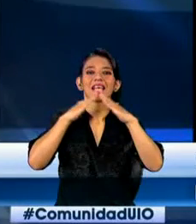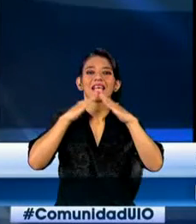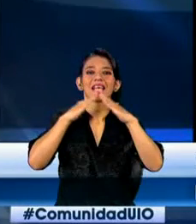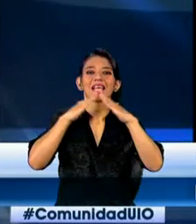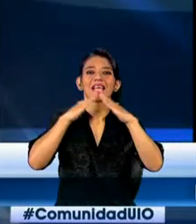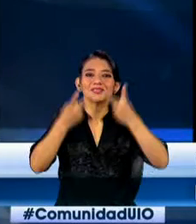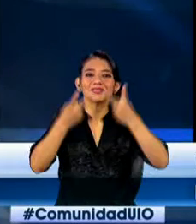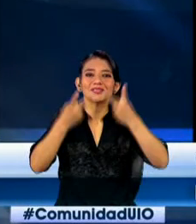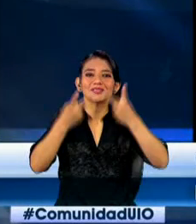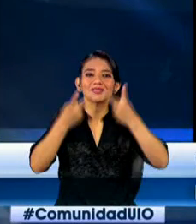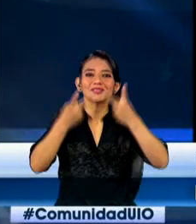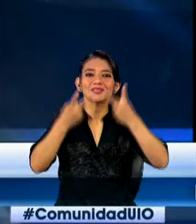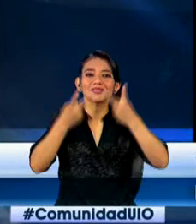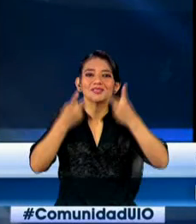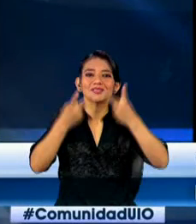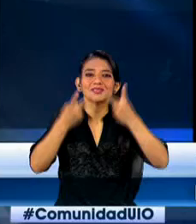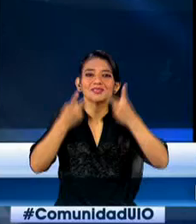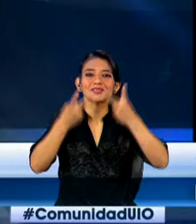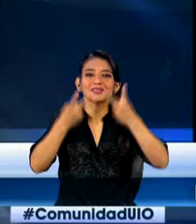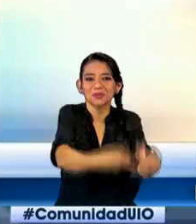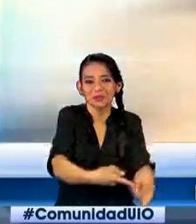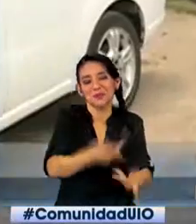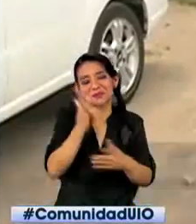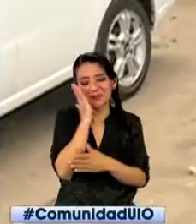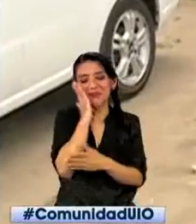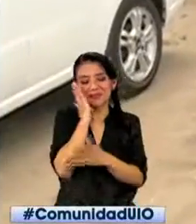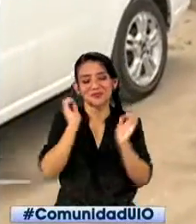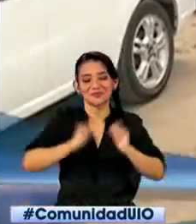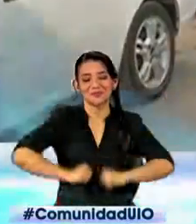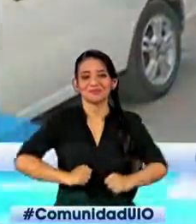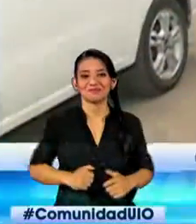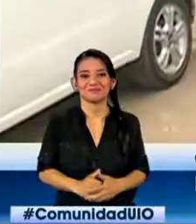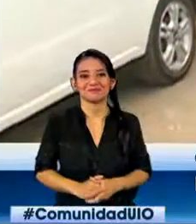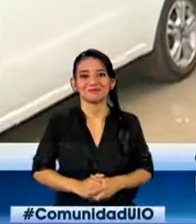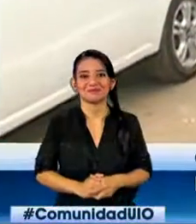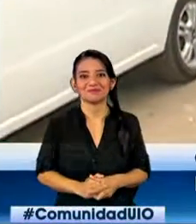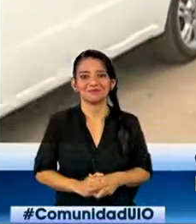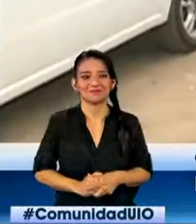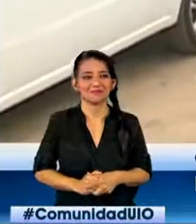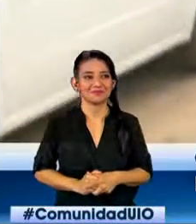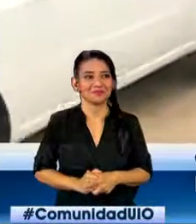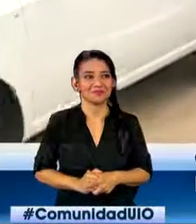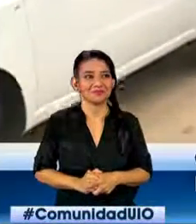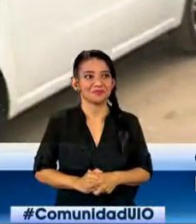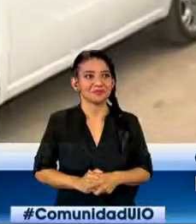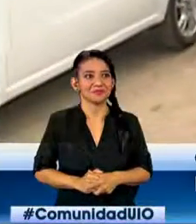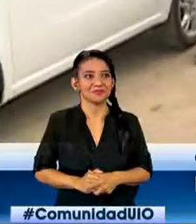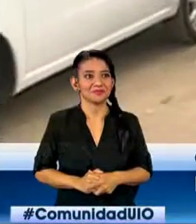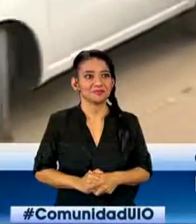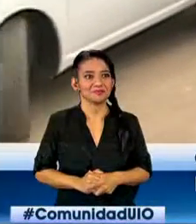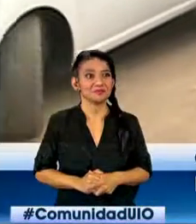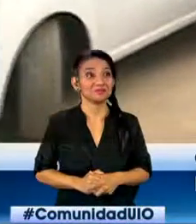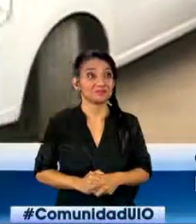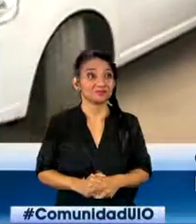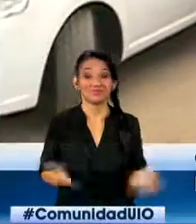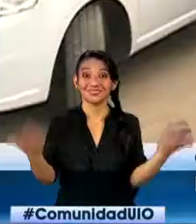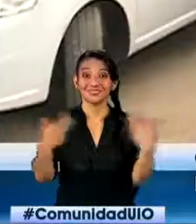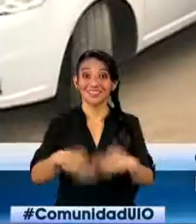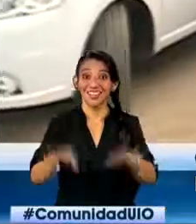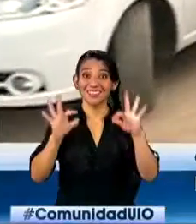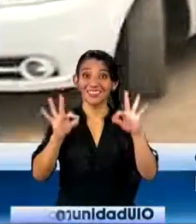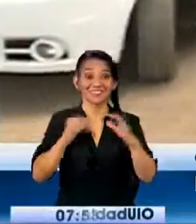amoblarla como tú ves para poder entregarle a la señora. ¿Has pensado abandonar? Hasta que llegó el